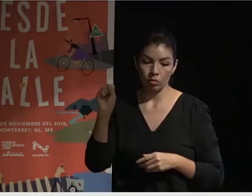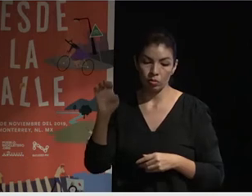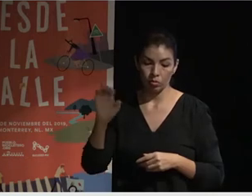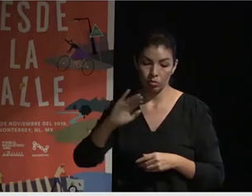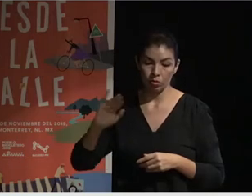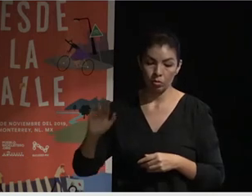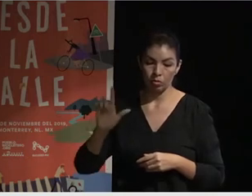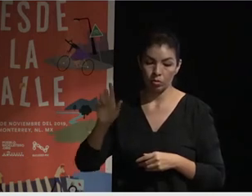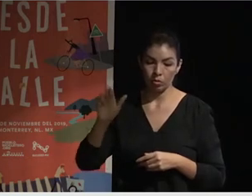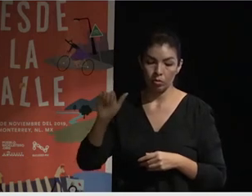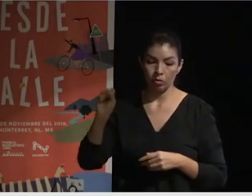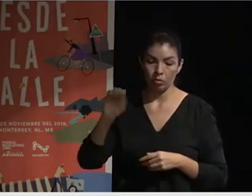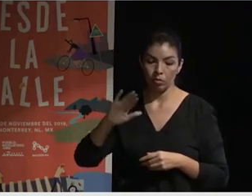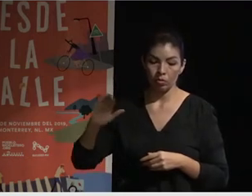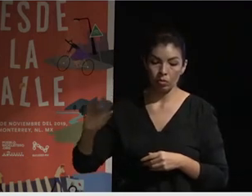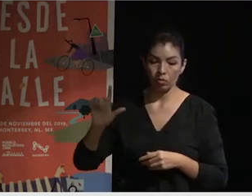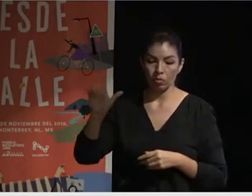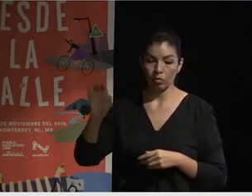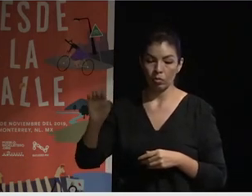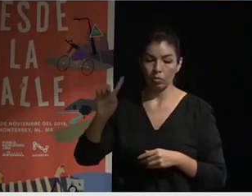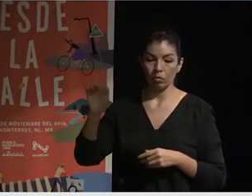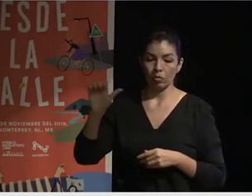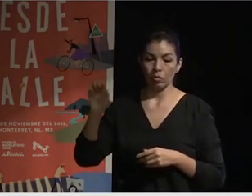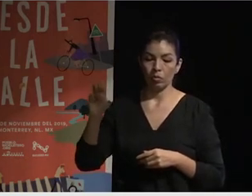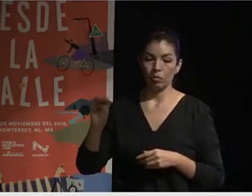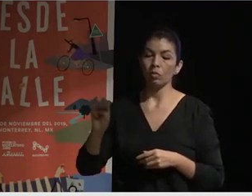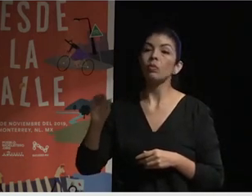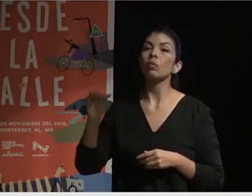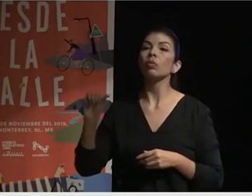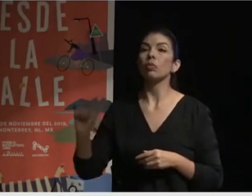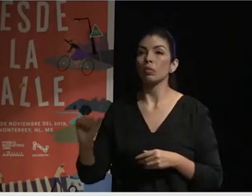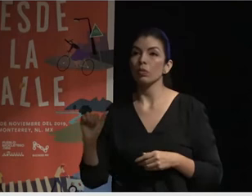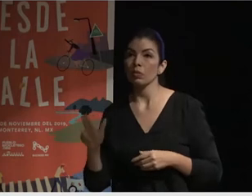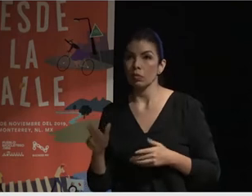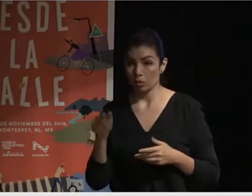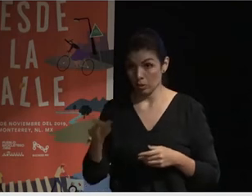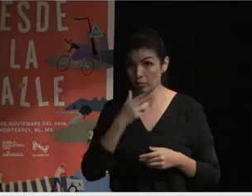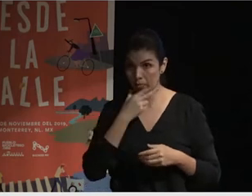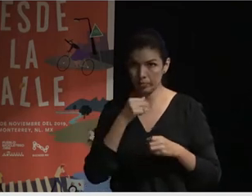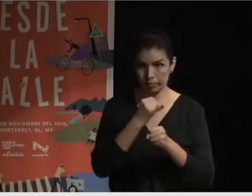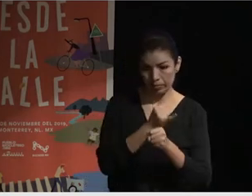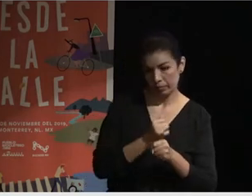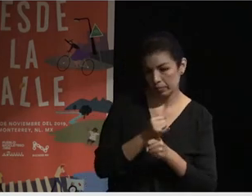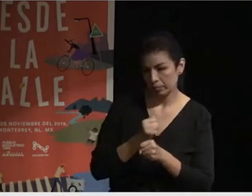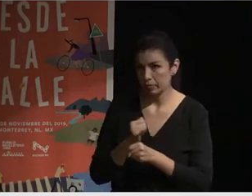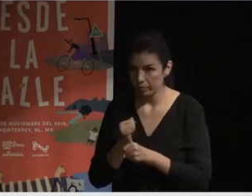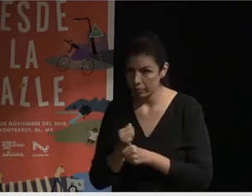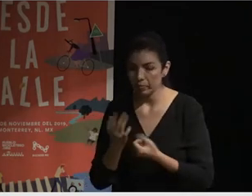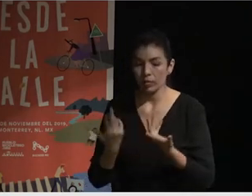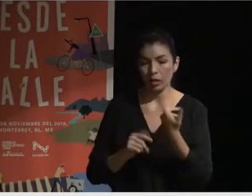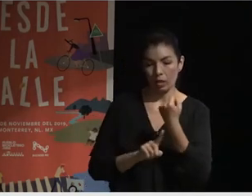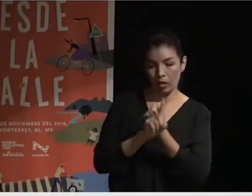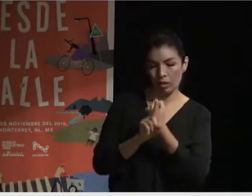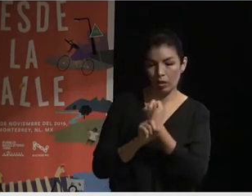construcción de una problemática socioambiental, ¿no? Yo nada más cambiaría el último término y sería, vamos a ver cómo hacemos una estrategia para construir